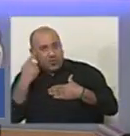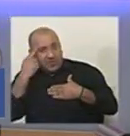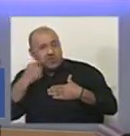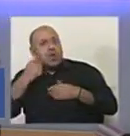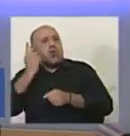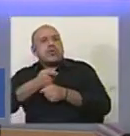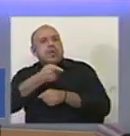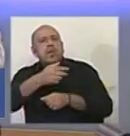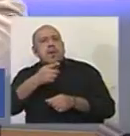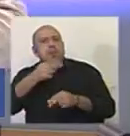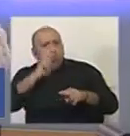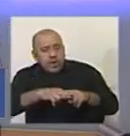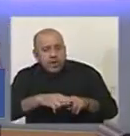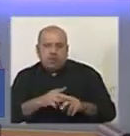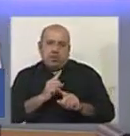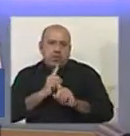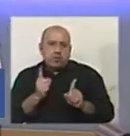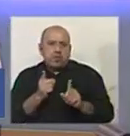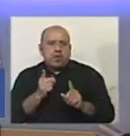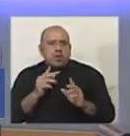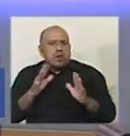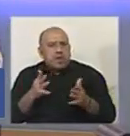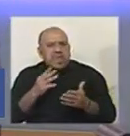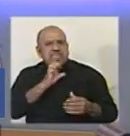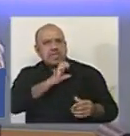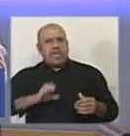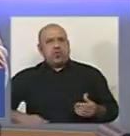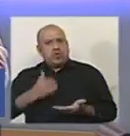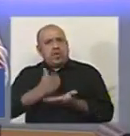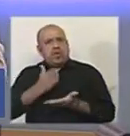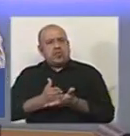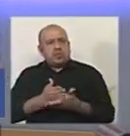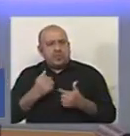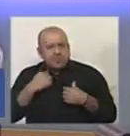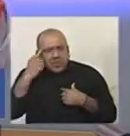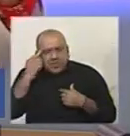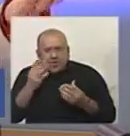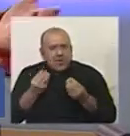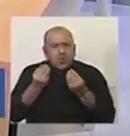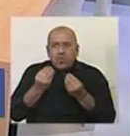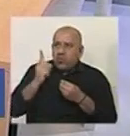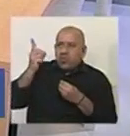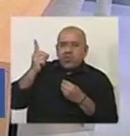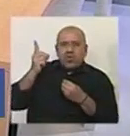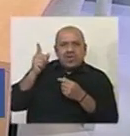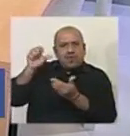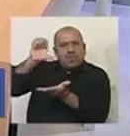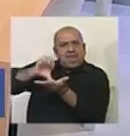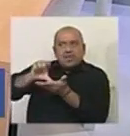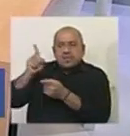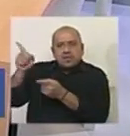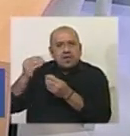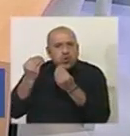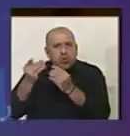estamos lidiando con estados donde el derecho esté vigente. Entonces, a mí me cuesta mucho creer por qué Arabia Saudí es un aliado